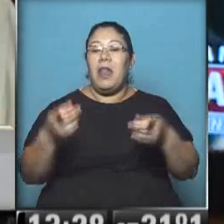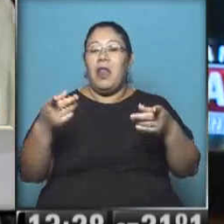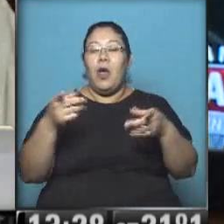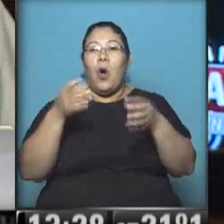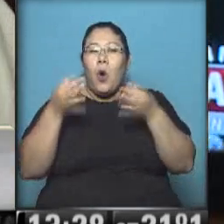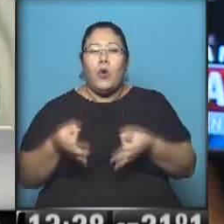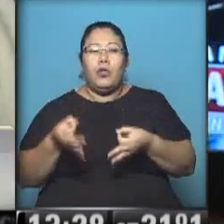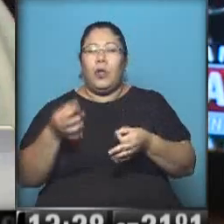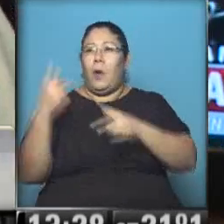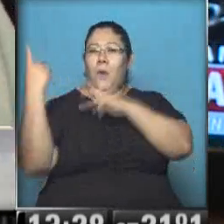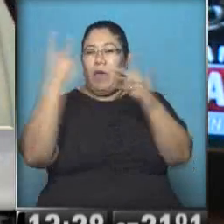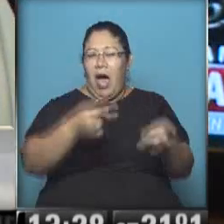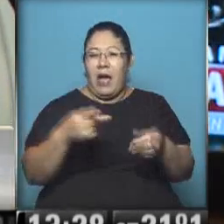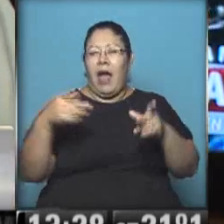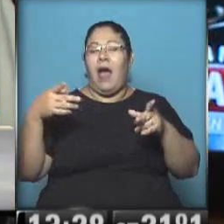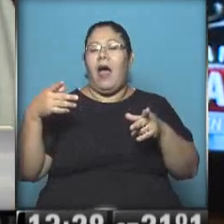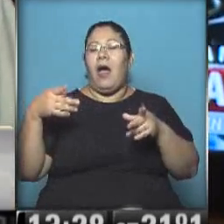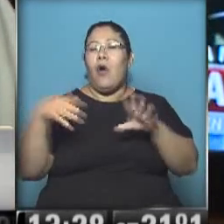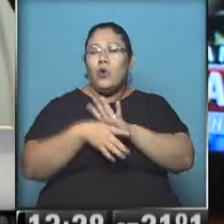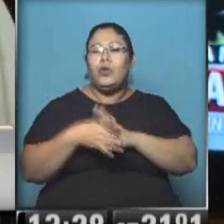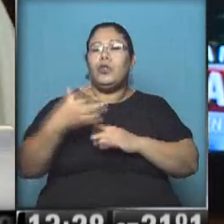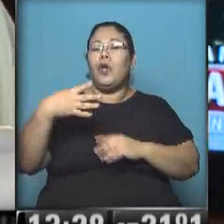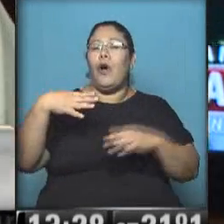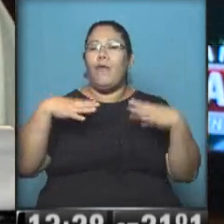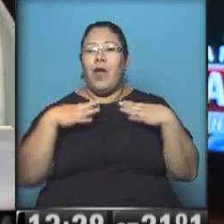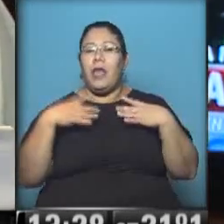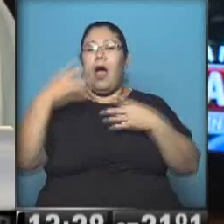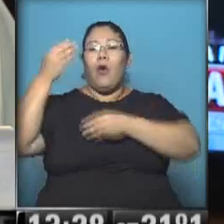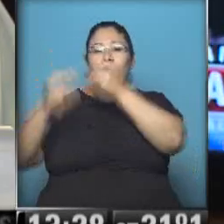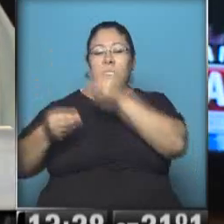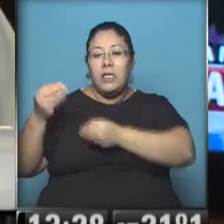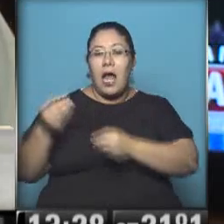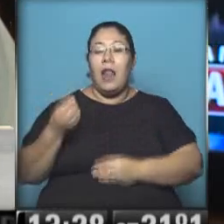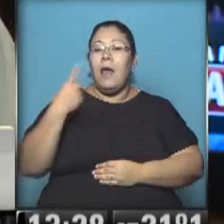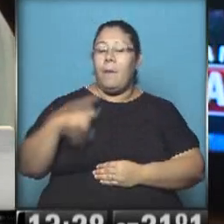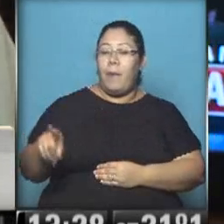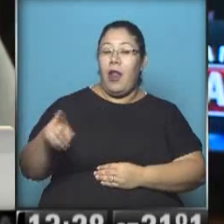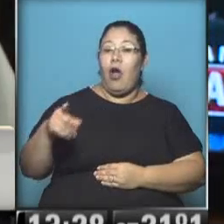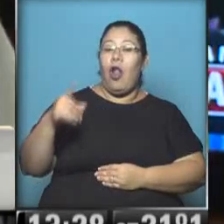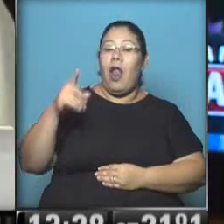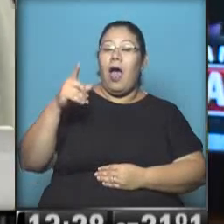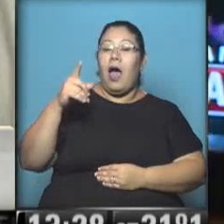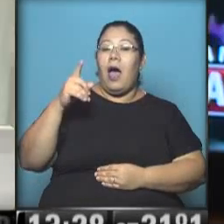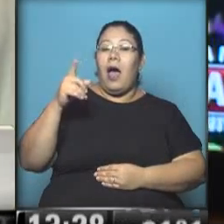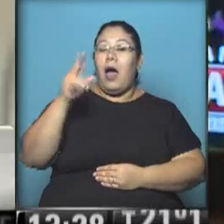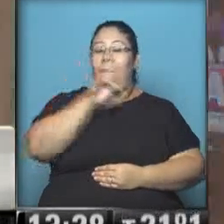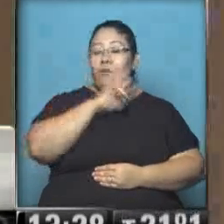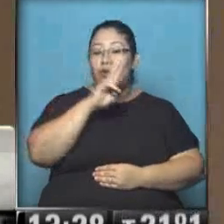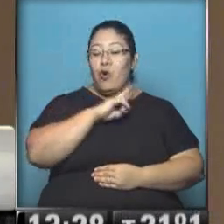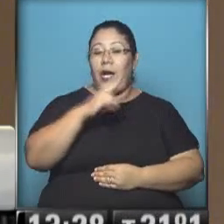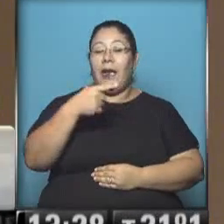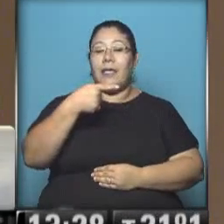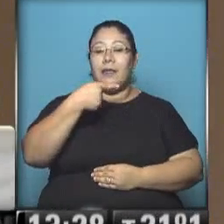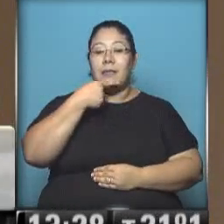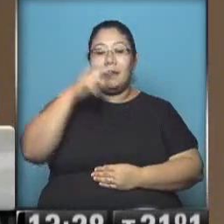un estrépito fori fenomenal, como si fuese muy importante, pero fíjese que la doctora Servini de Cubría no habilita la feria porque los elementos que están